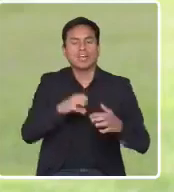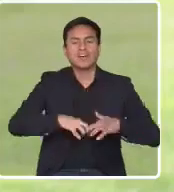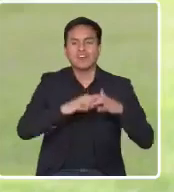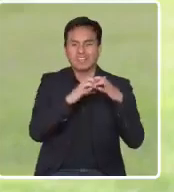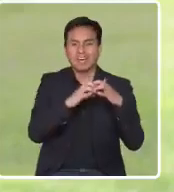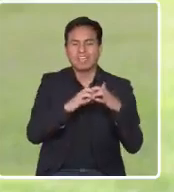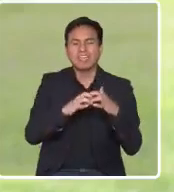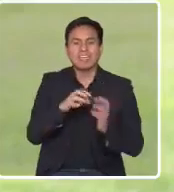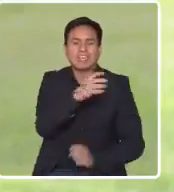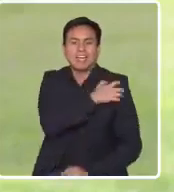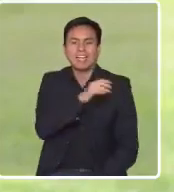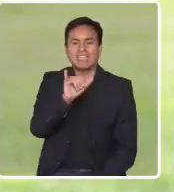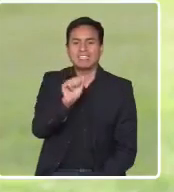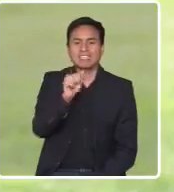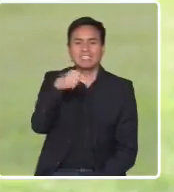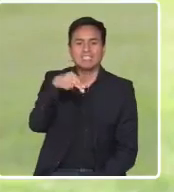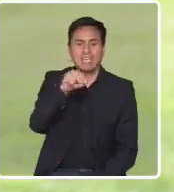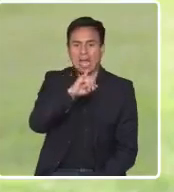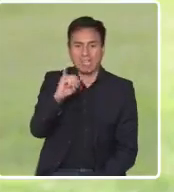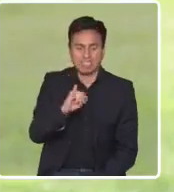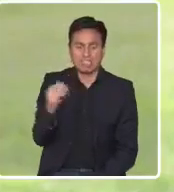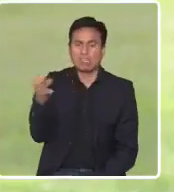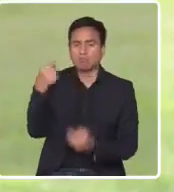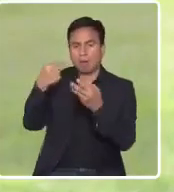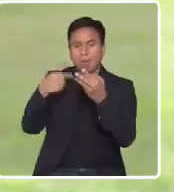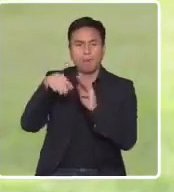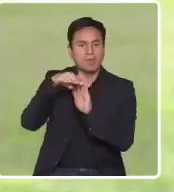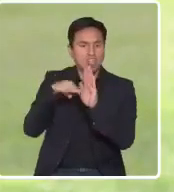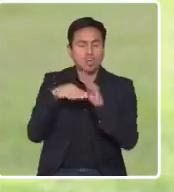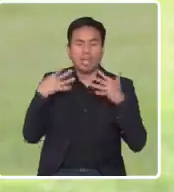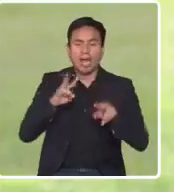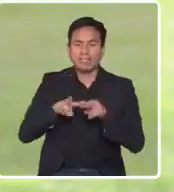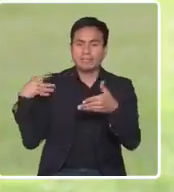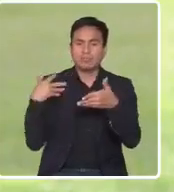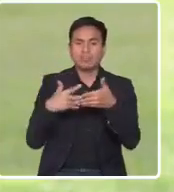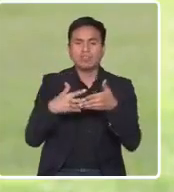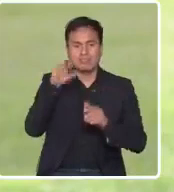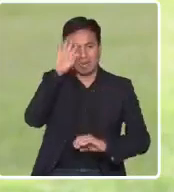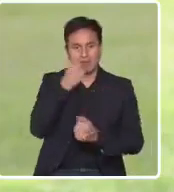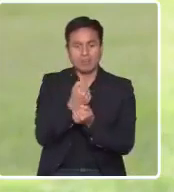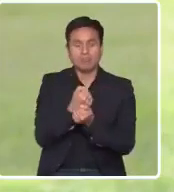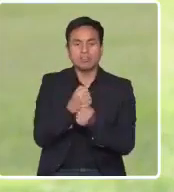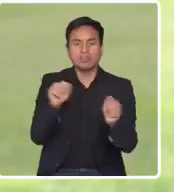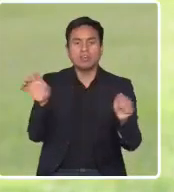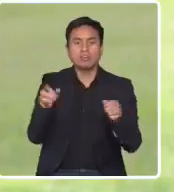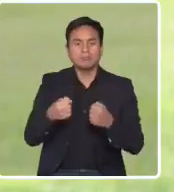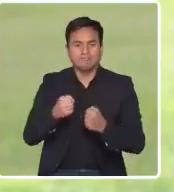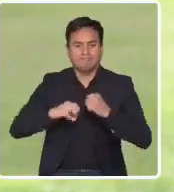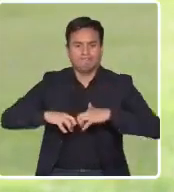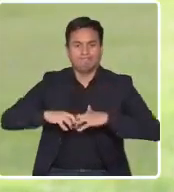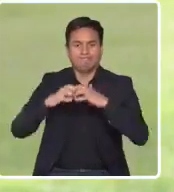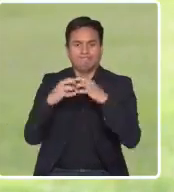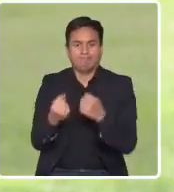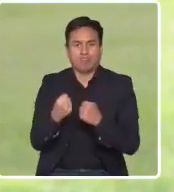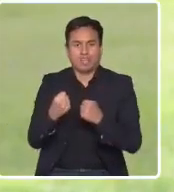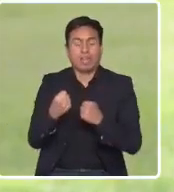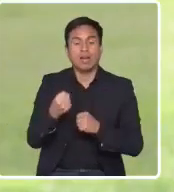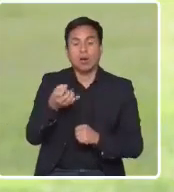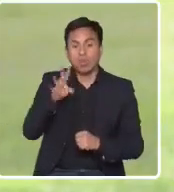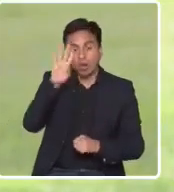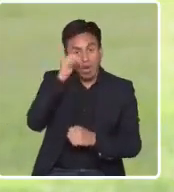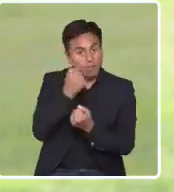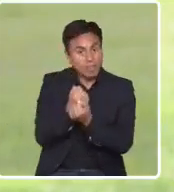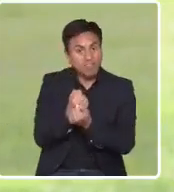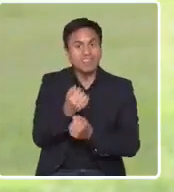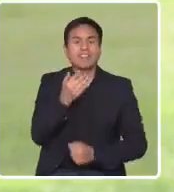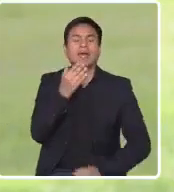que el general Yáñez ha hecho aquí mención a varias medidas que hemos tomado respecto de carabineros para reforzarla, pero no solo carabineros,